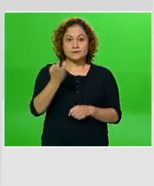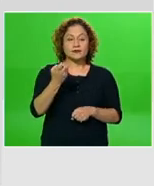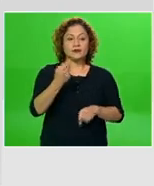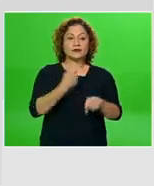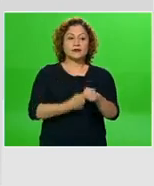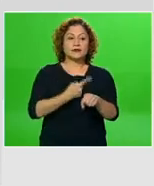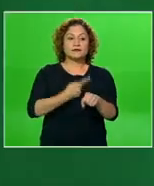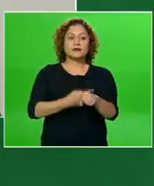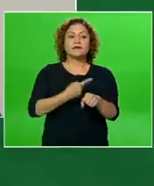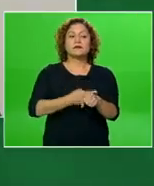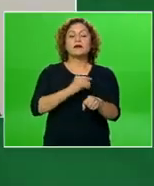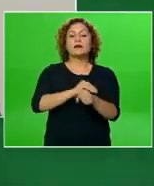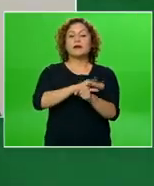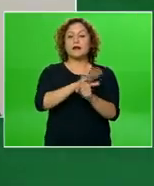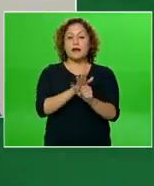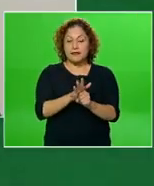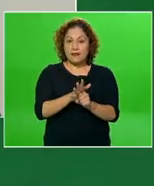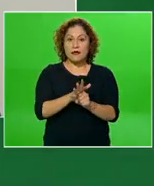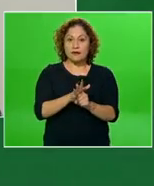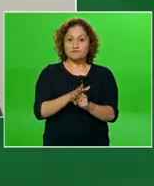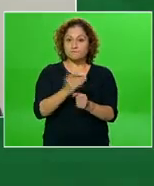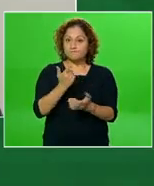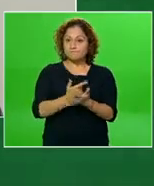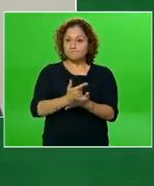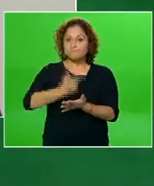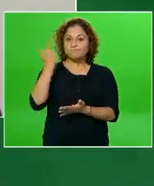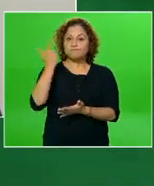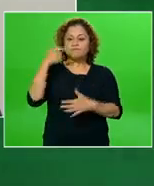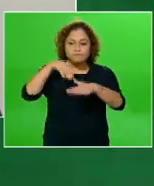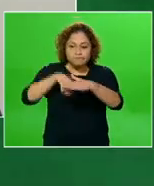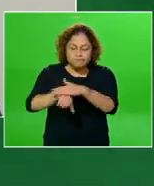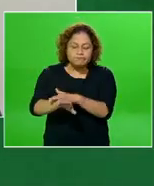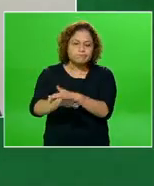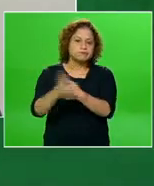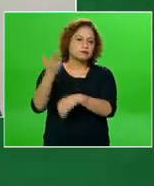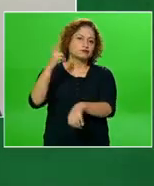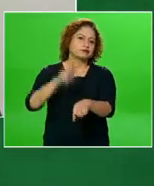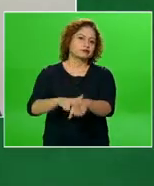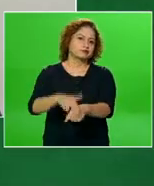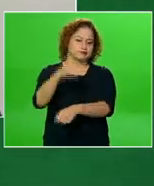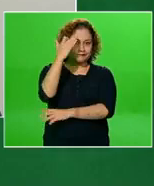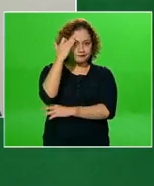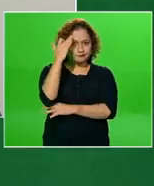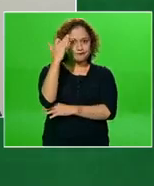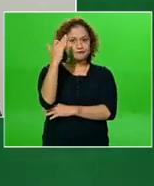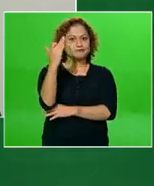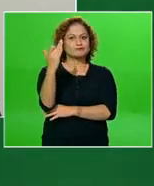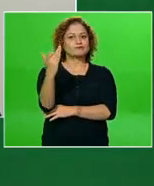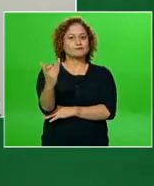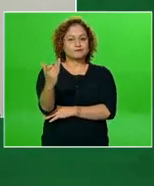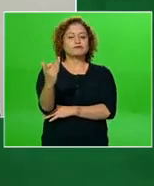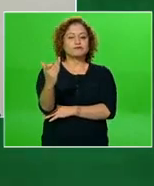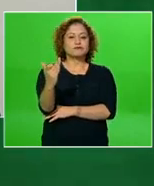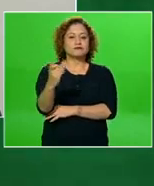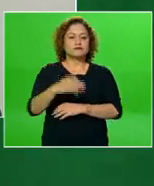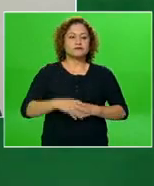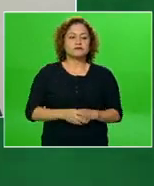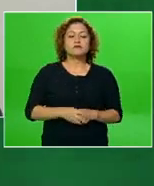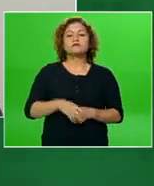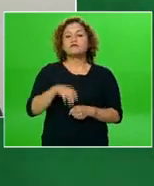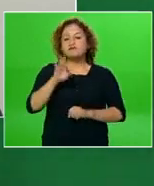requiere de días de hospitalización muchos de estos días necesitan ser en unidades de cuidados intensivos